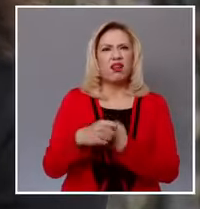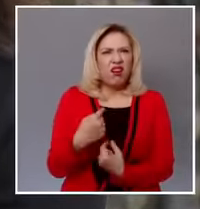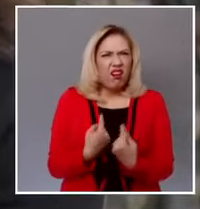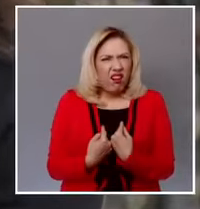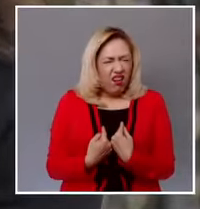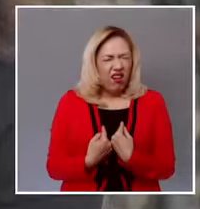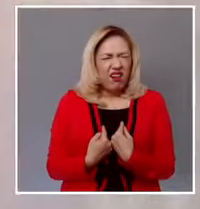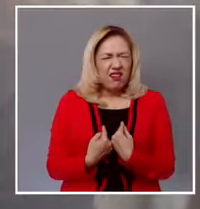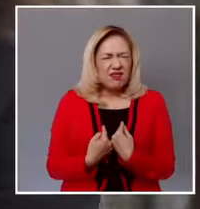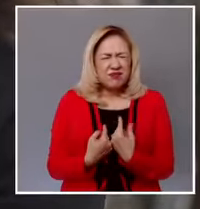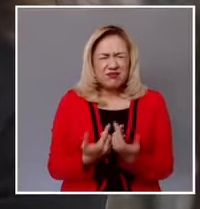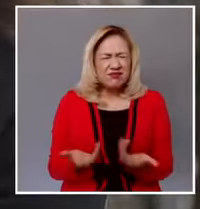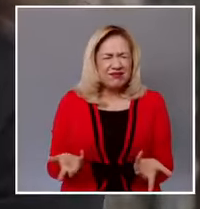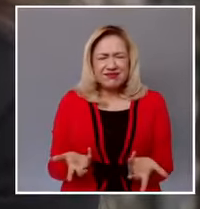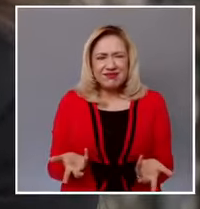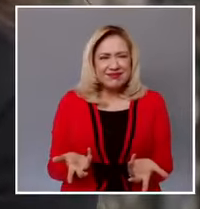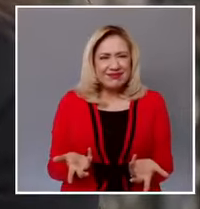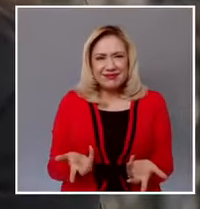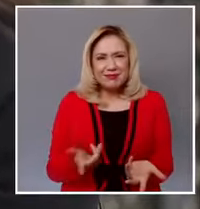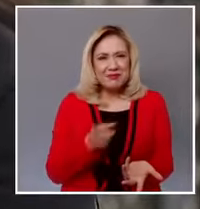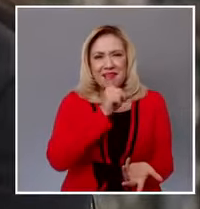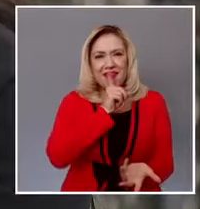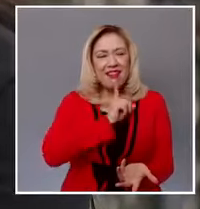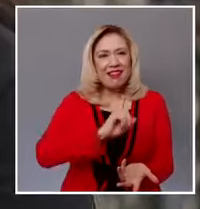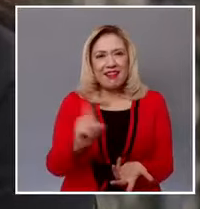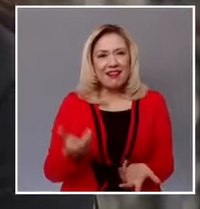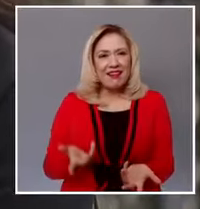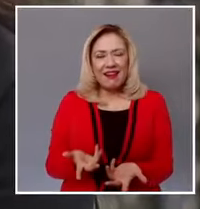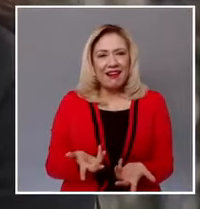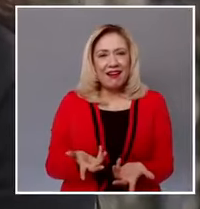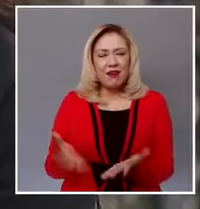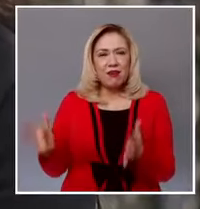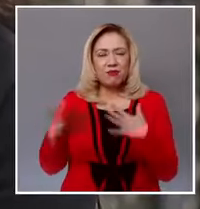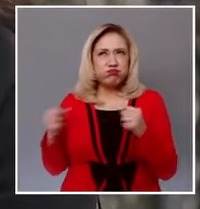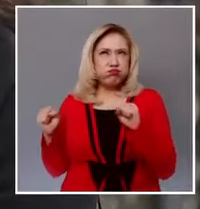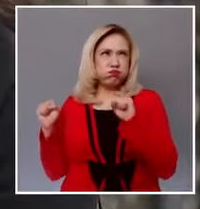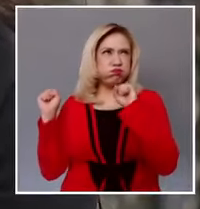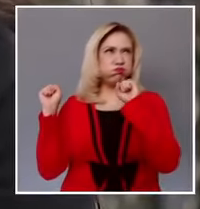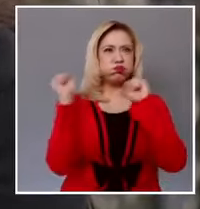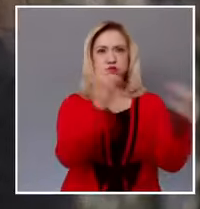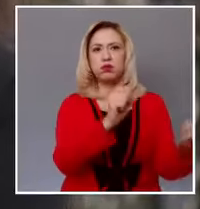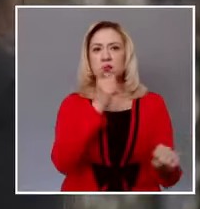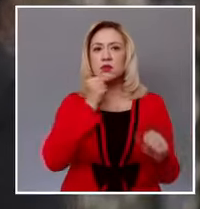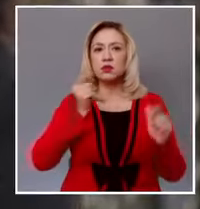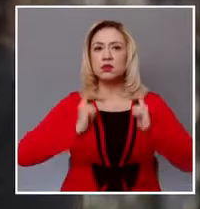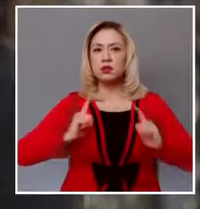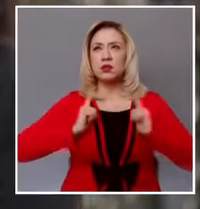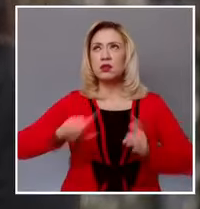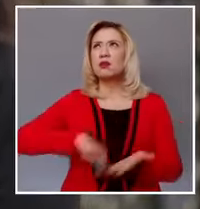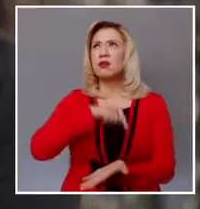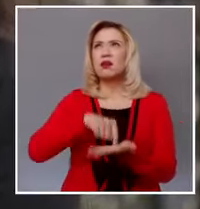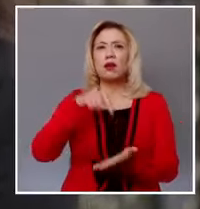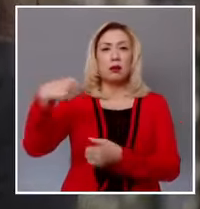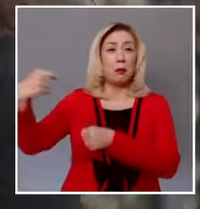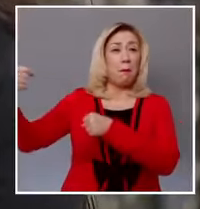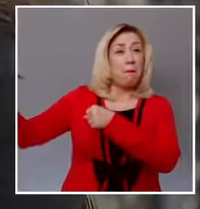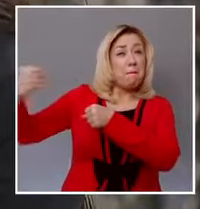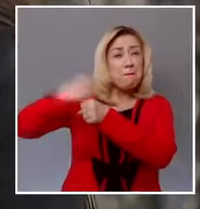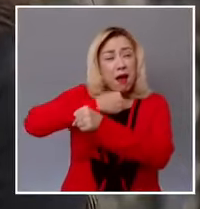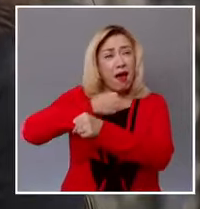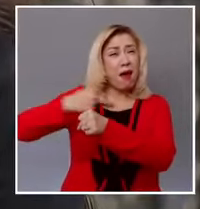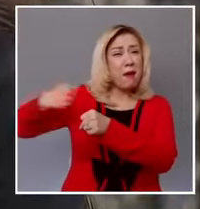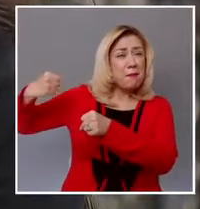no era cierto. Me llevan a las instalaciones de la Policía Ministerial a torturarme por